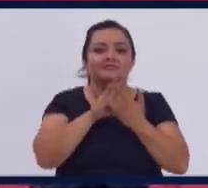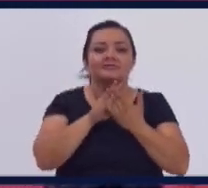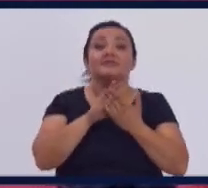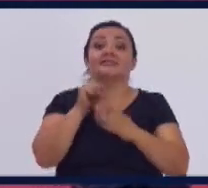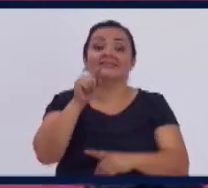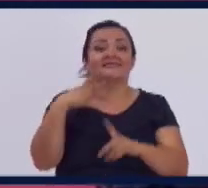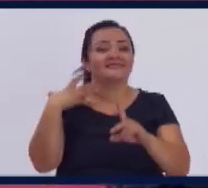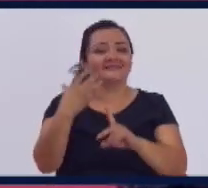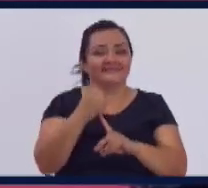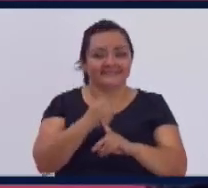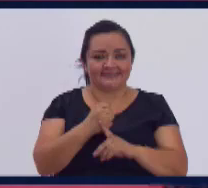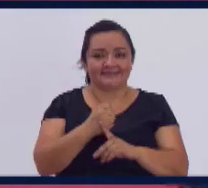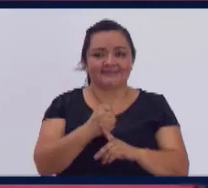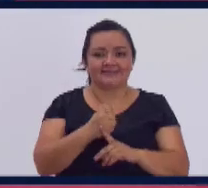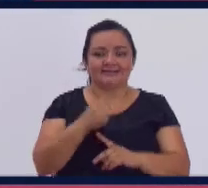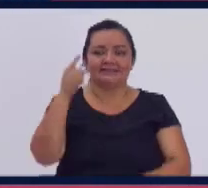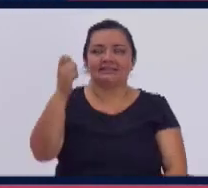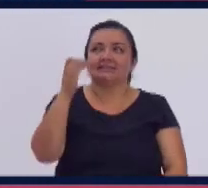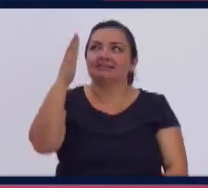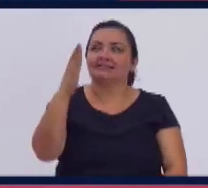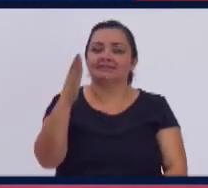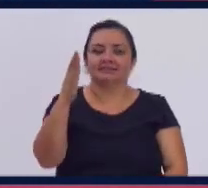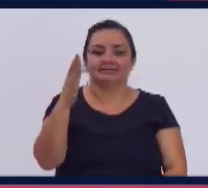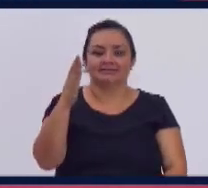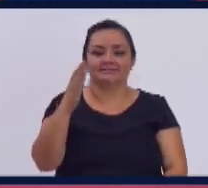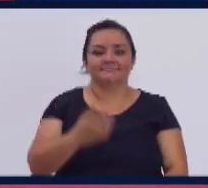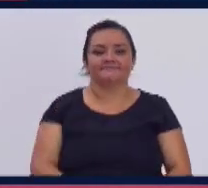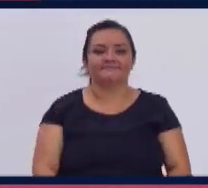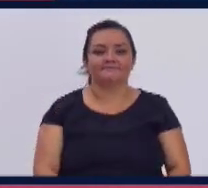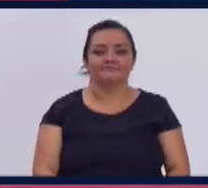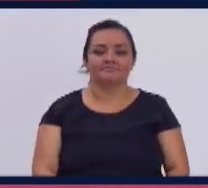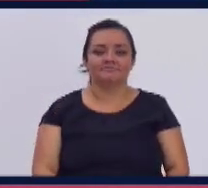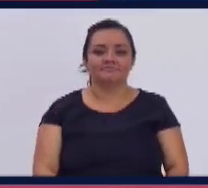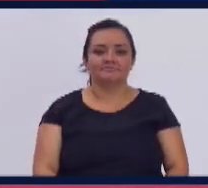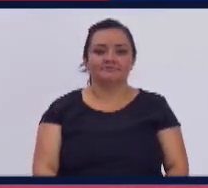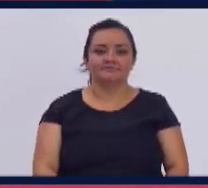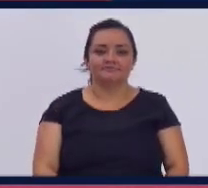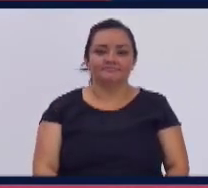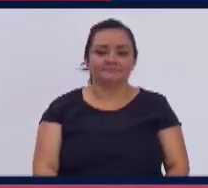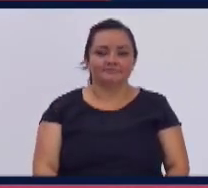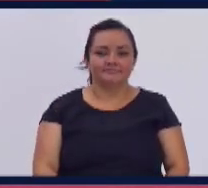autor y consumador de la fe, que es Cristo, o sea el Evangelio.